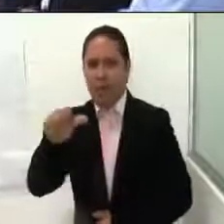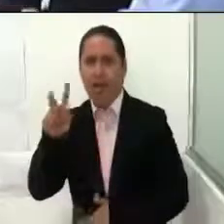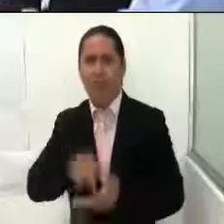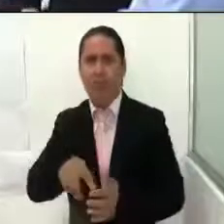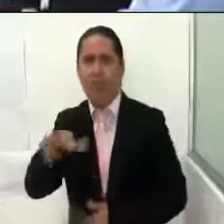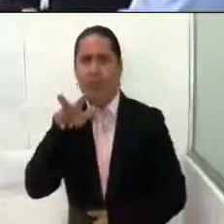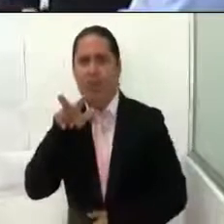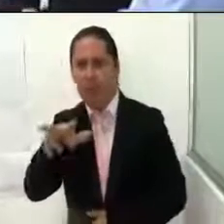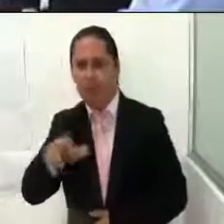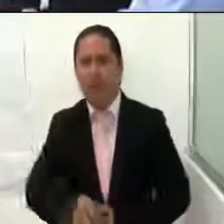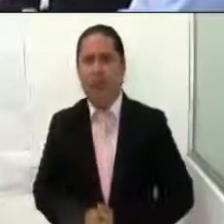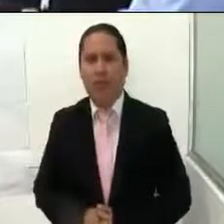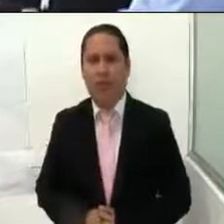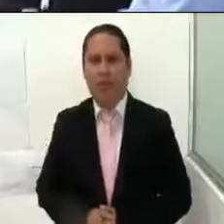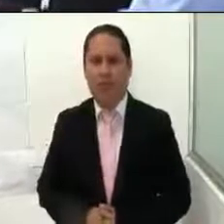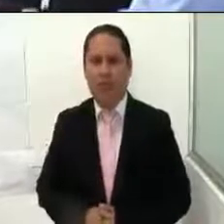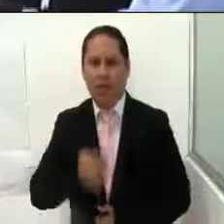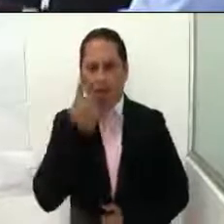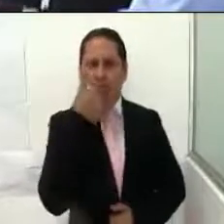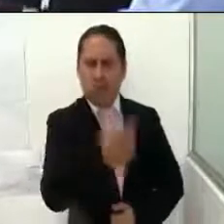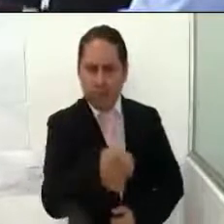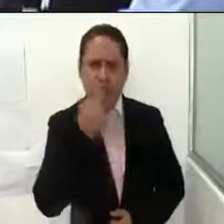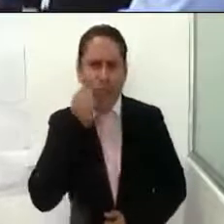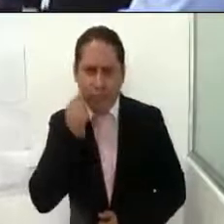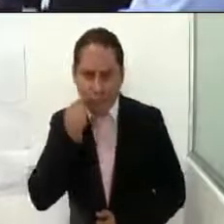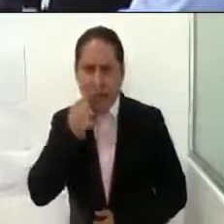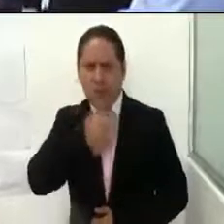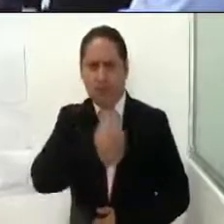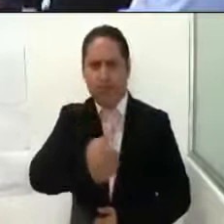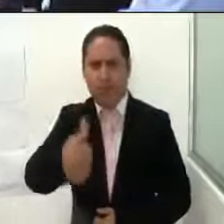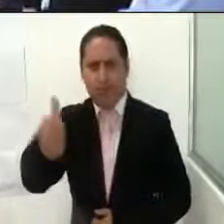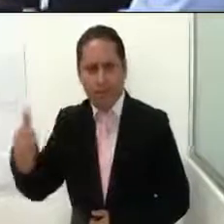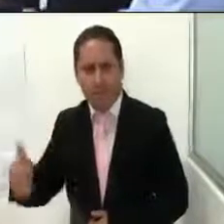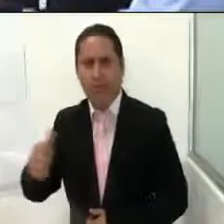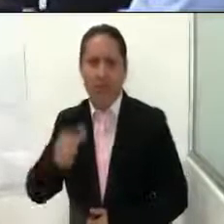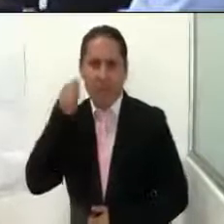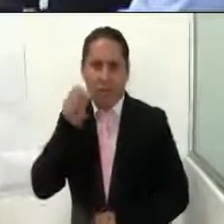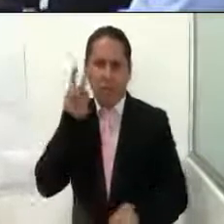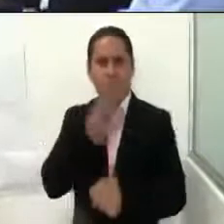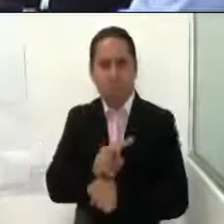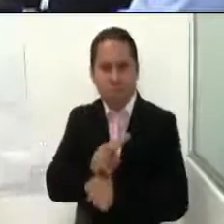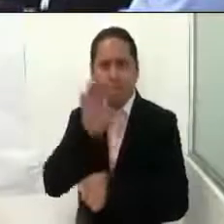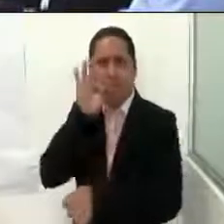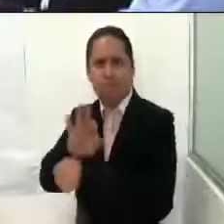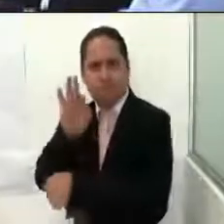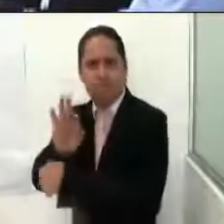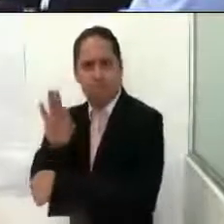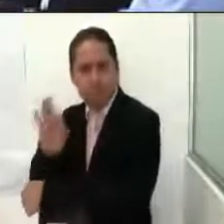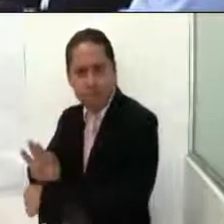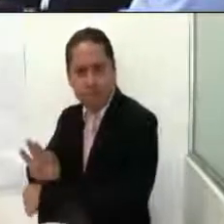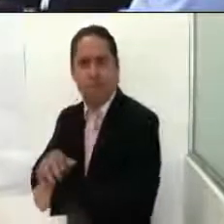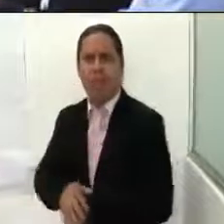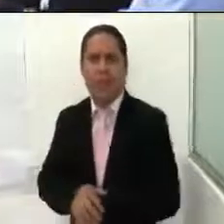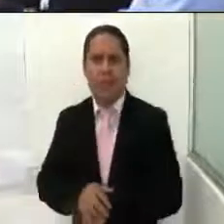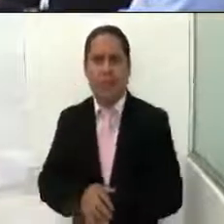se ha dado indicación para que cada una de ellas se vele por la protección respeto